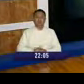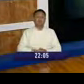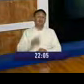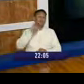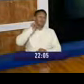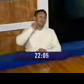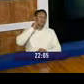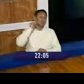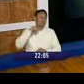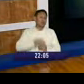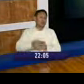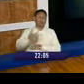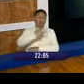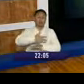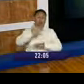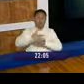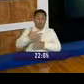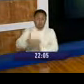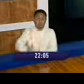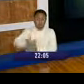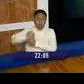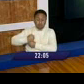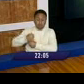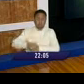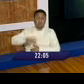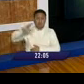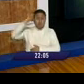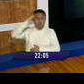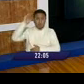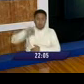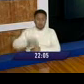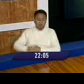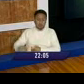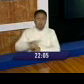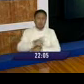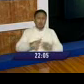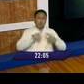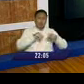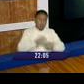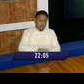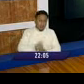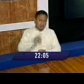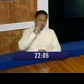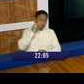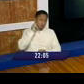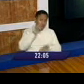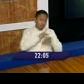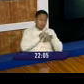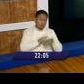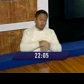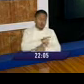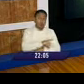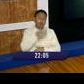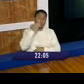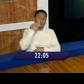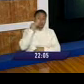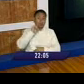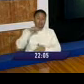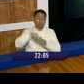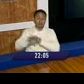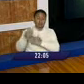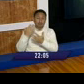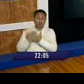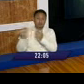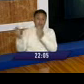Fue rescatada en Chimborazo. La Policía Nacional investiga un presunto delito de pornografía infantil. La madre de la menor cuenta con prisión